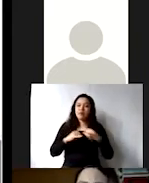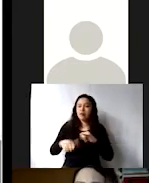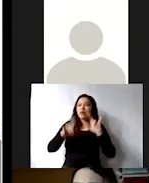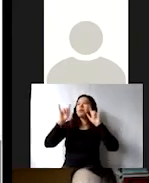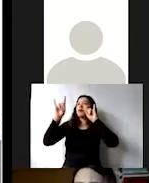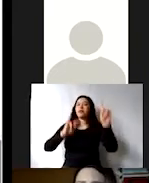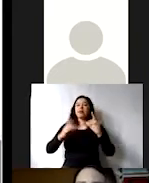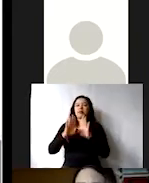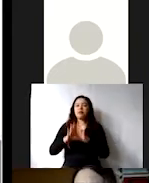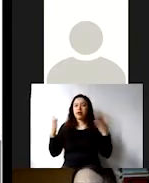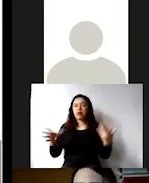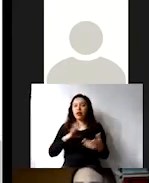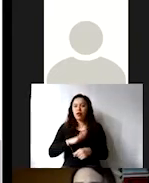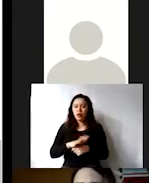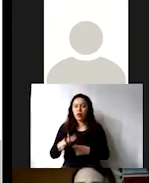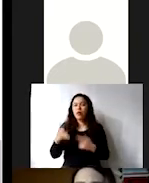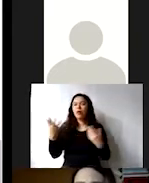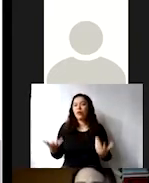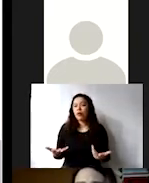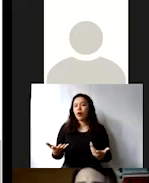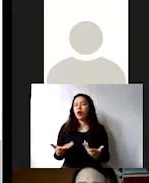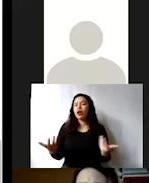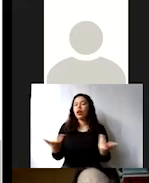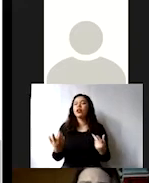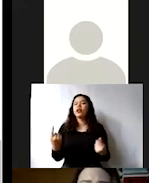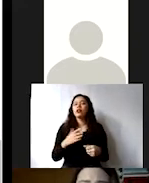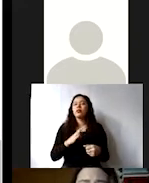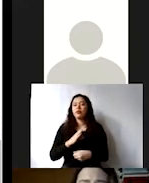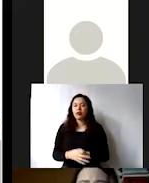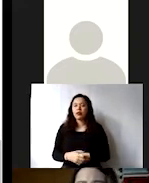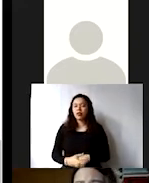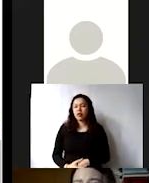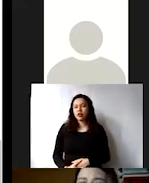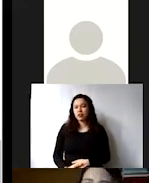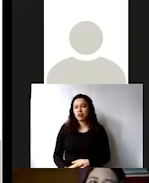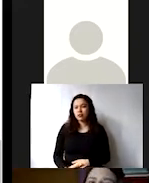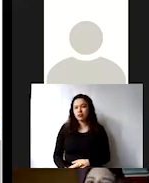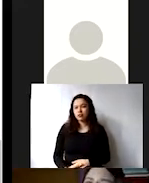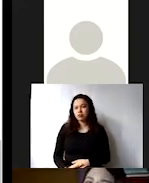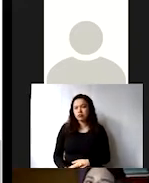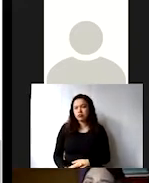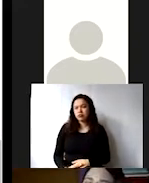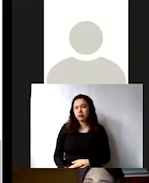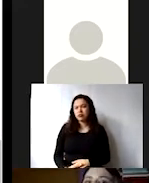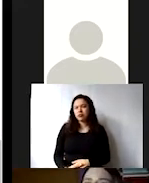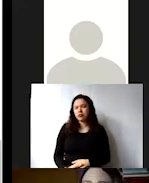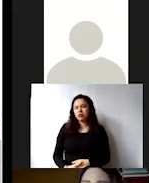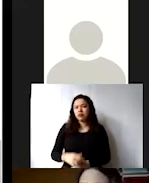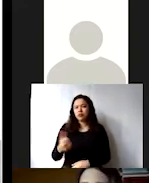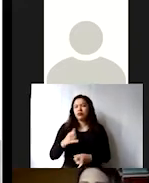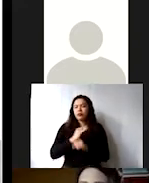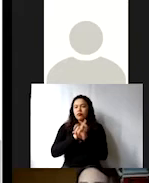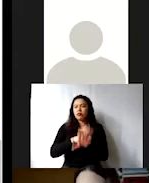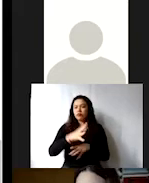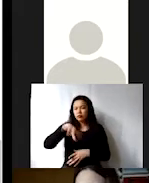cuáles están abiertas, qué se puede hacer con eso también. Están otras que a lo mejor no son buscadores de bases de datos